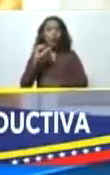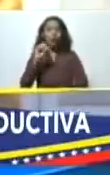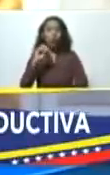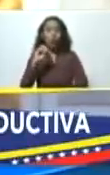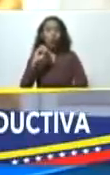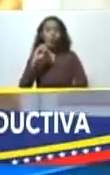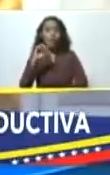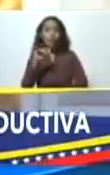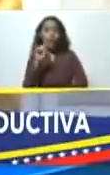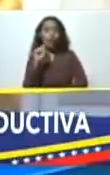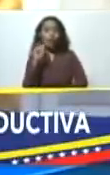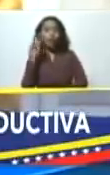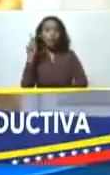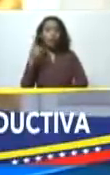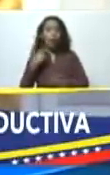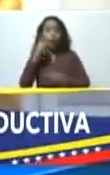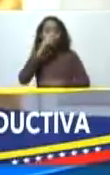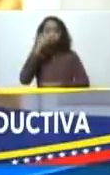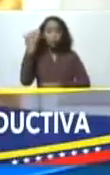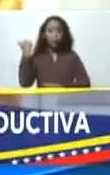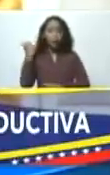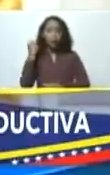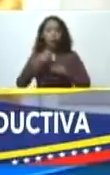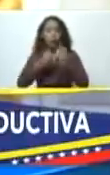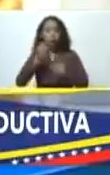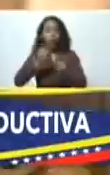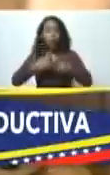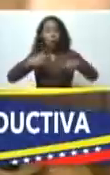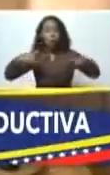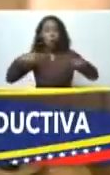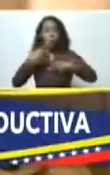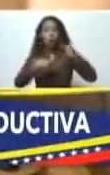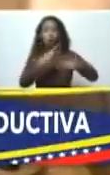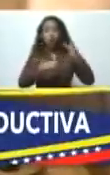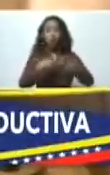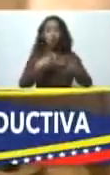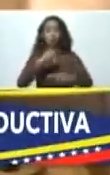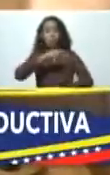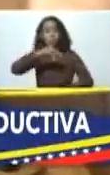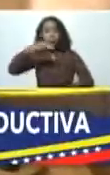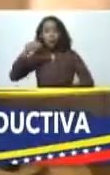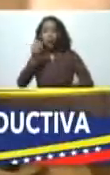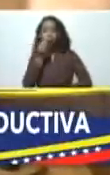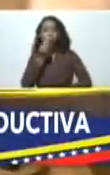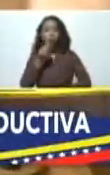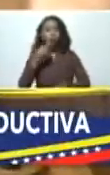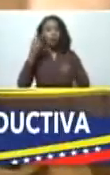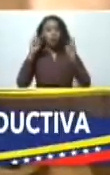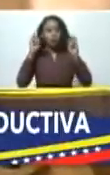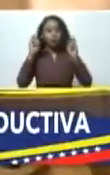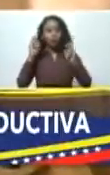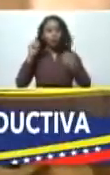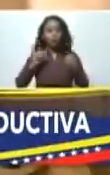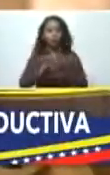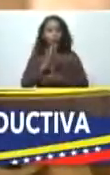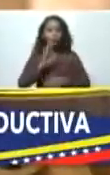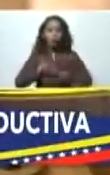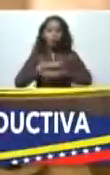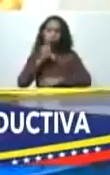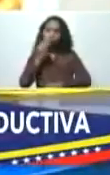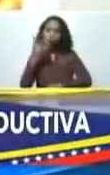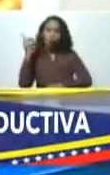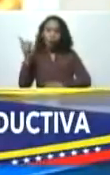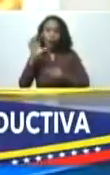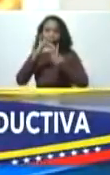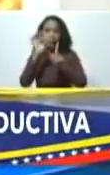el caso del trigo, Venezuela el año pasado tuvo un incremento en la producción de pasta alimenticia en relación a la importación. Bueno, con este